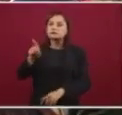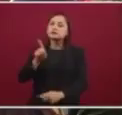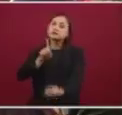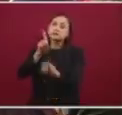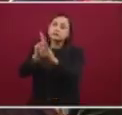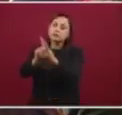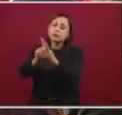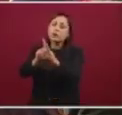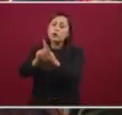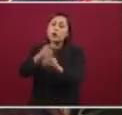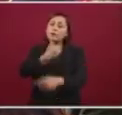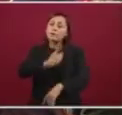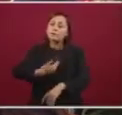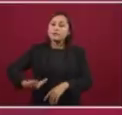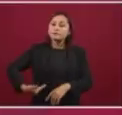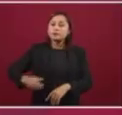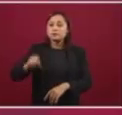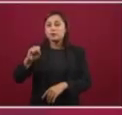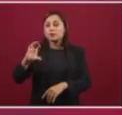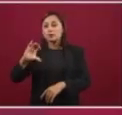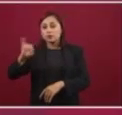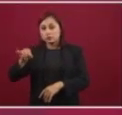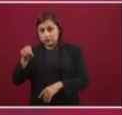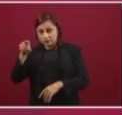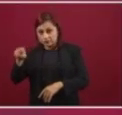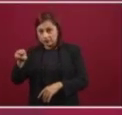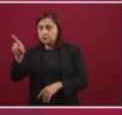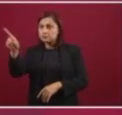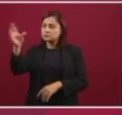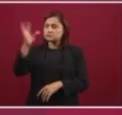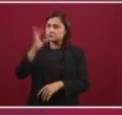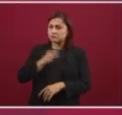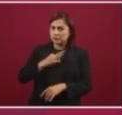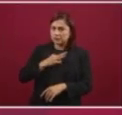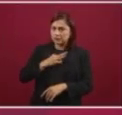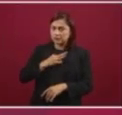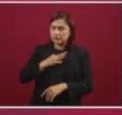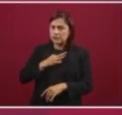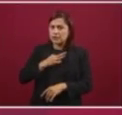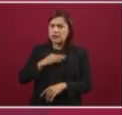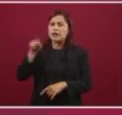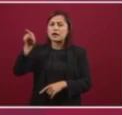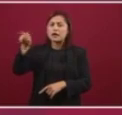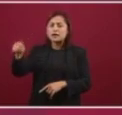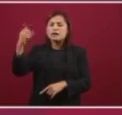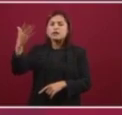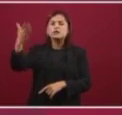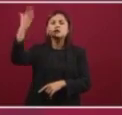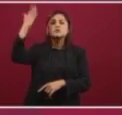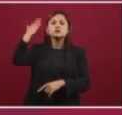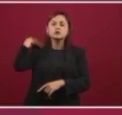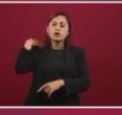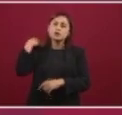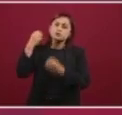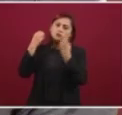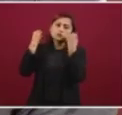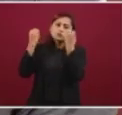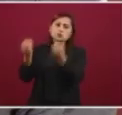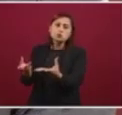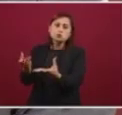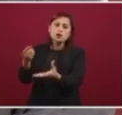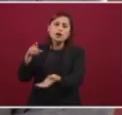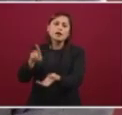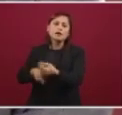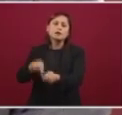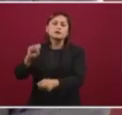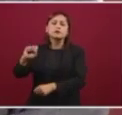me decía que ellos habían aportado una cantidad a Hacienda